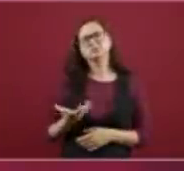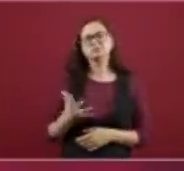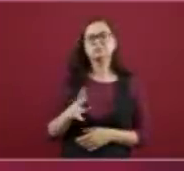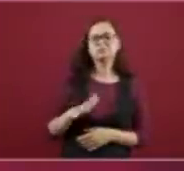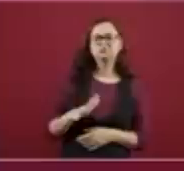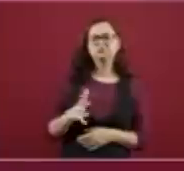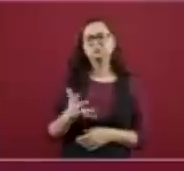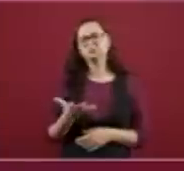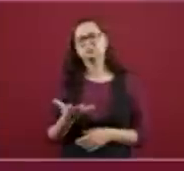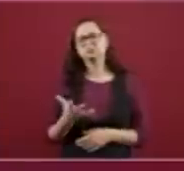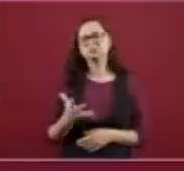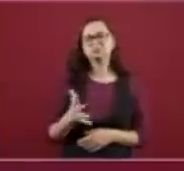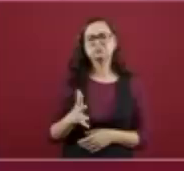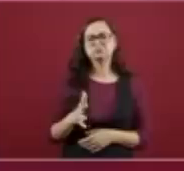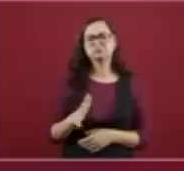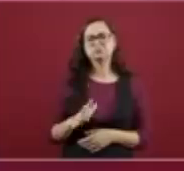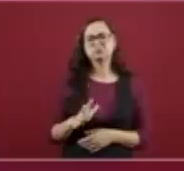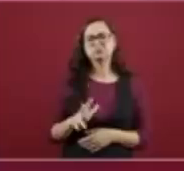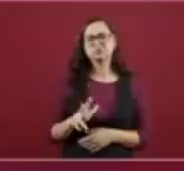unos